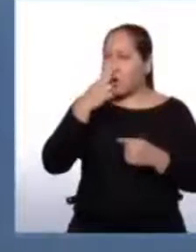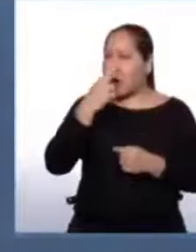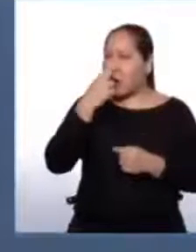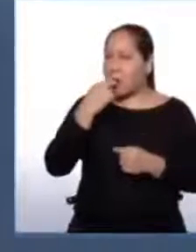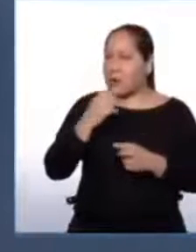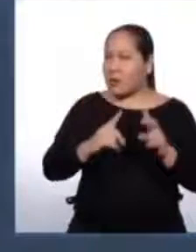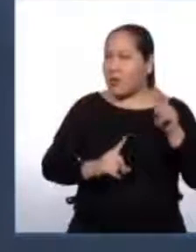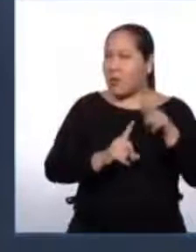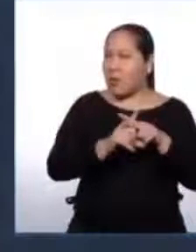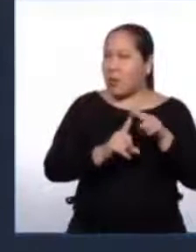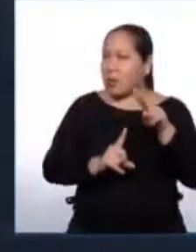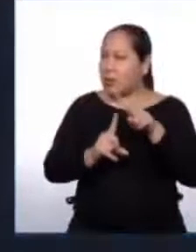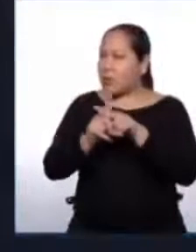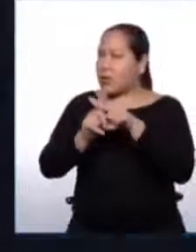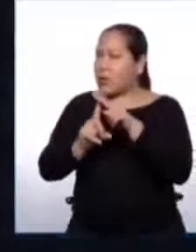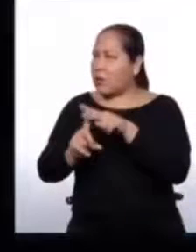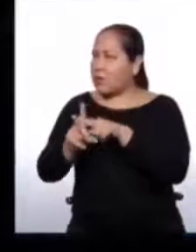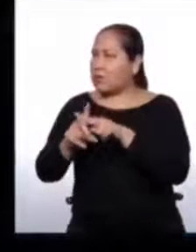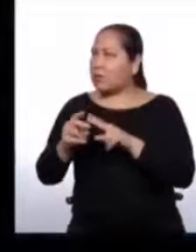acontecieron.